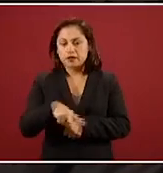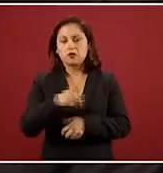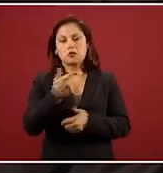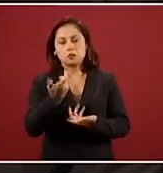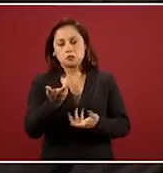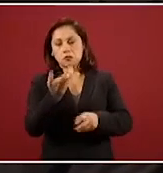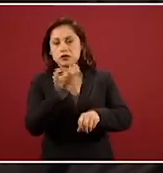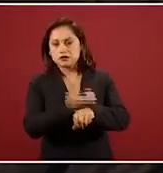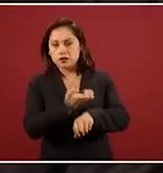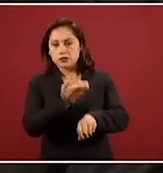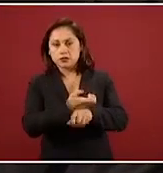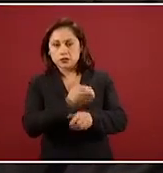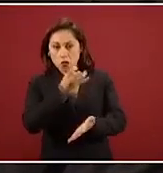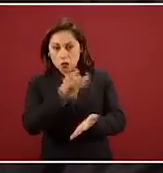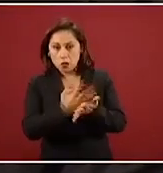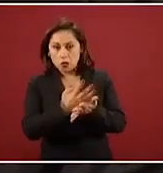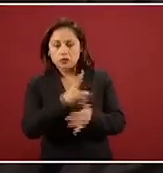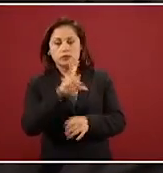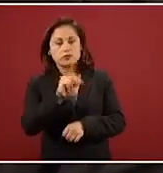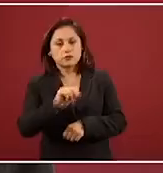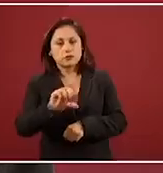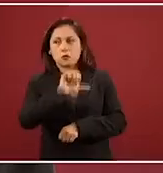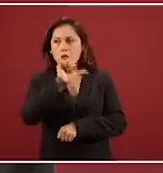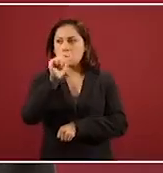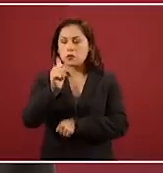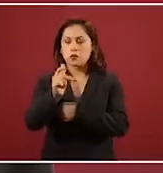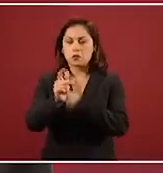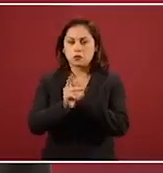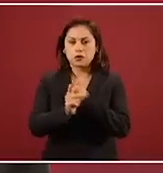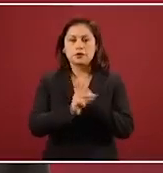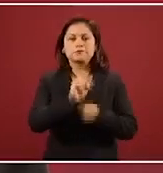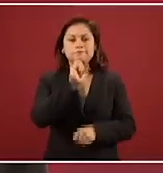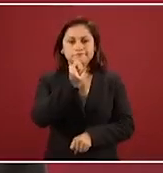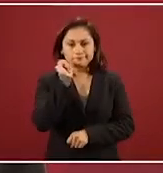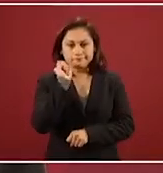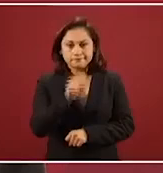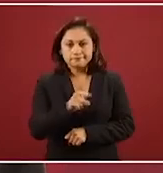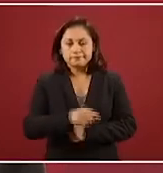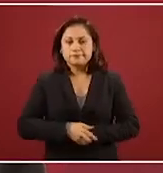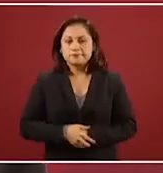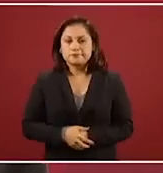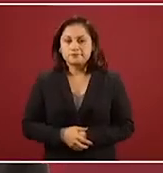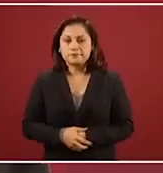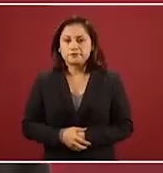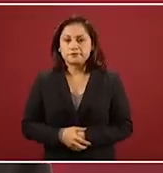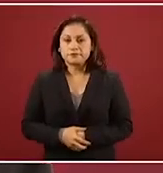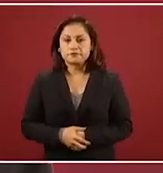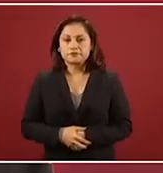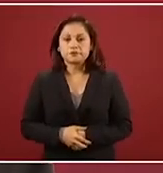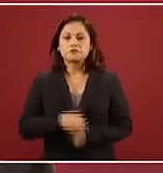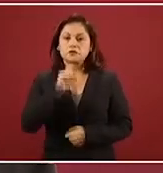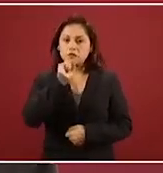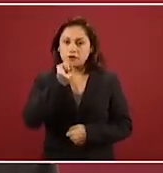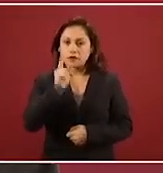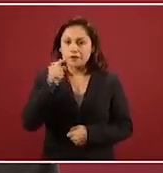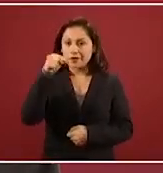de otras partes del mundo, y crear